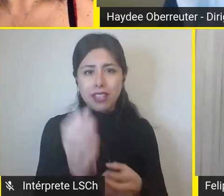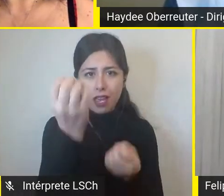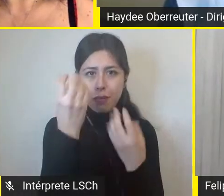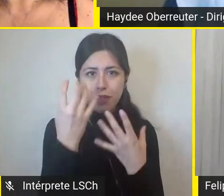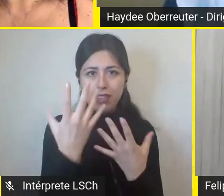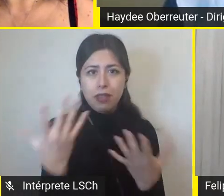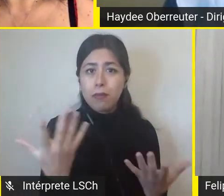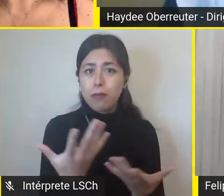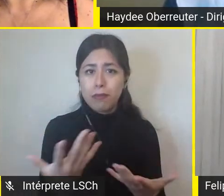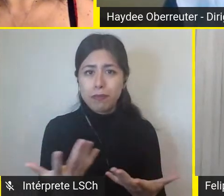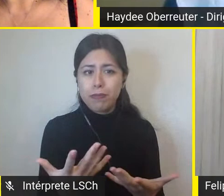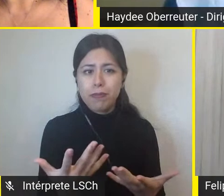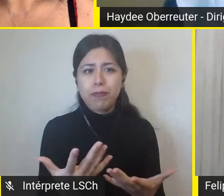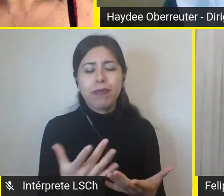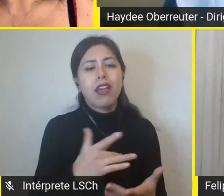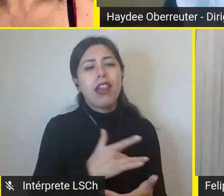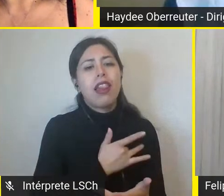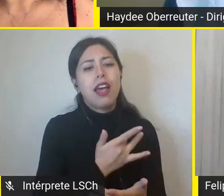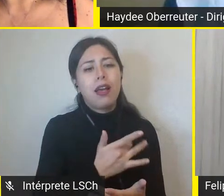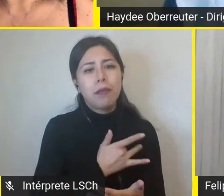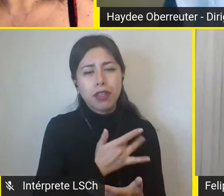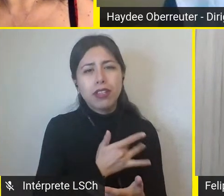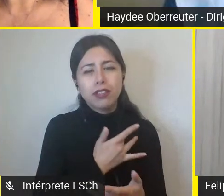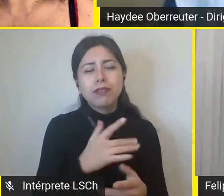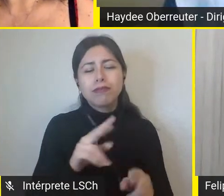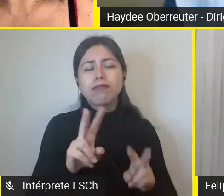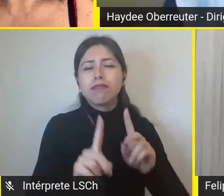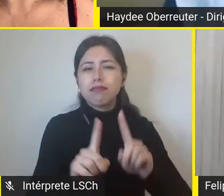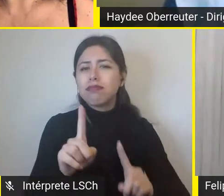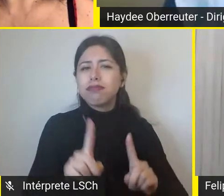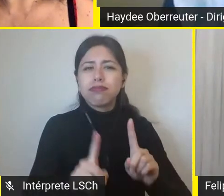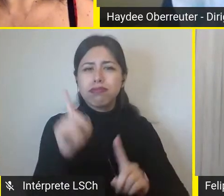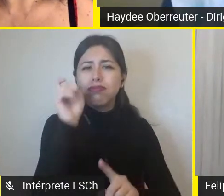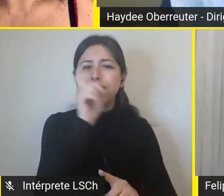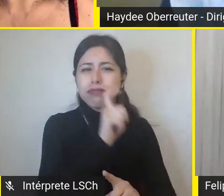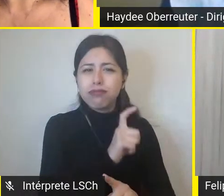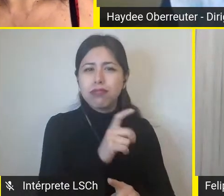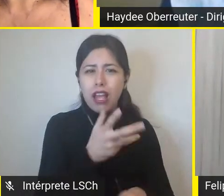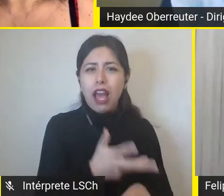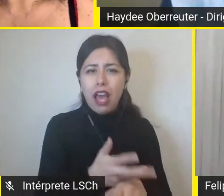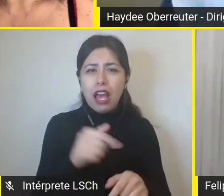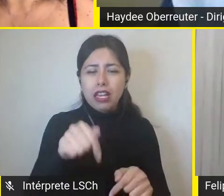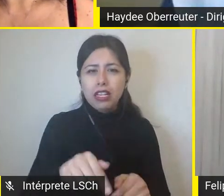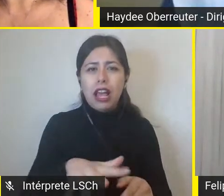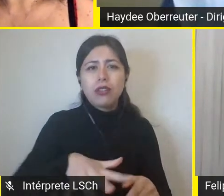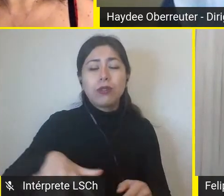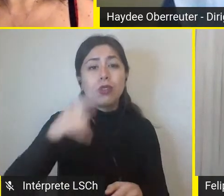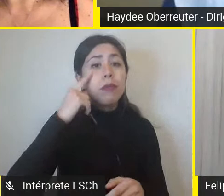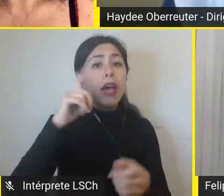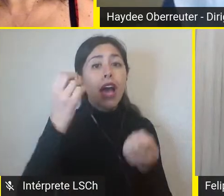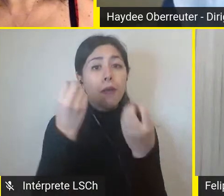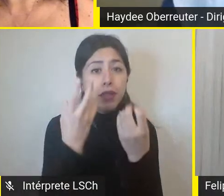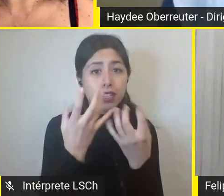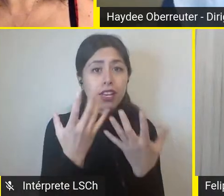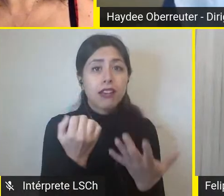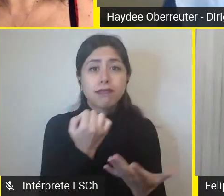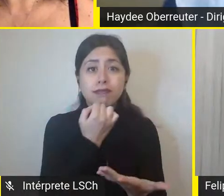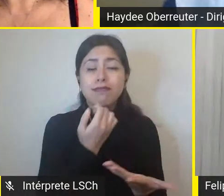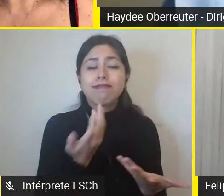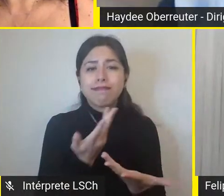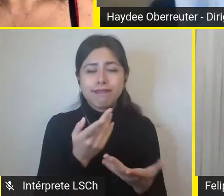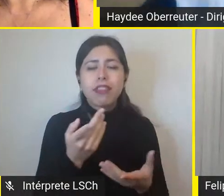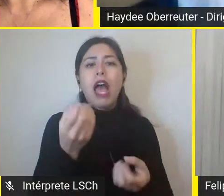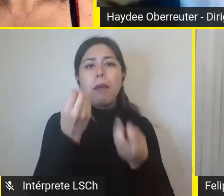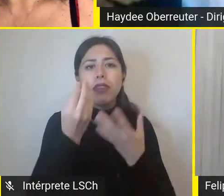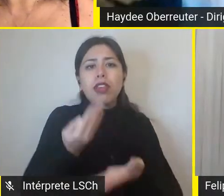base a lamentablemente sucesos bien complejos que ocurren en la sociedad, pero el aprendizaje es ese, el que tenemos que aprender a convivir,